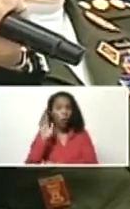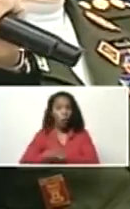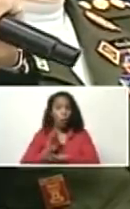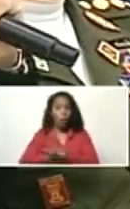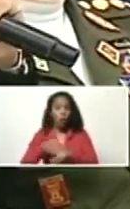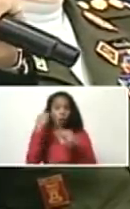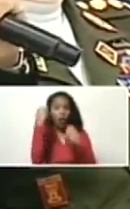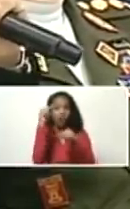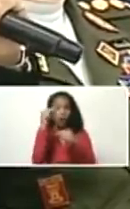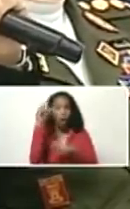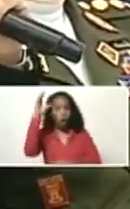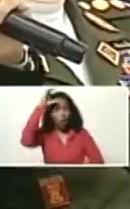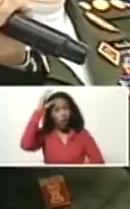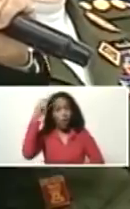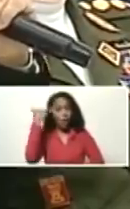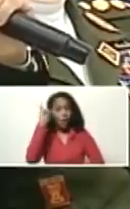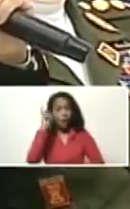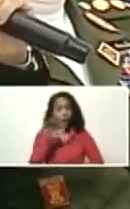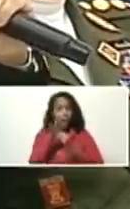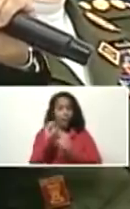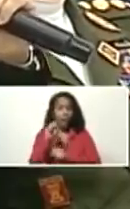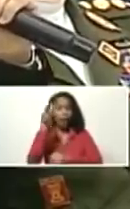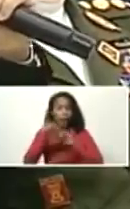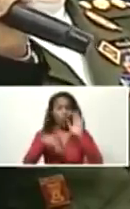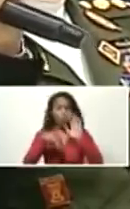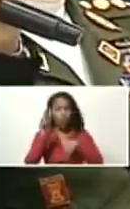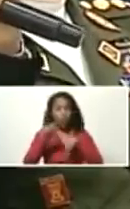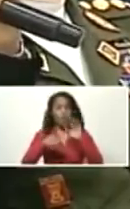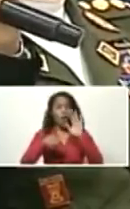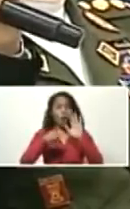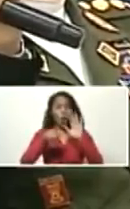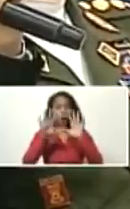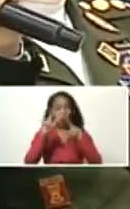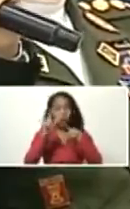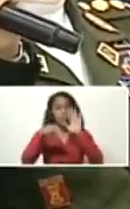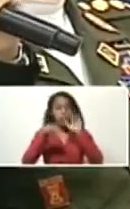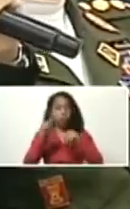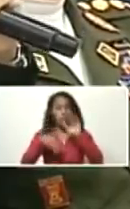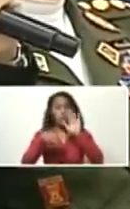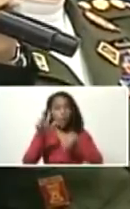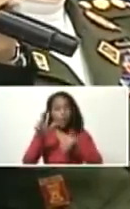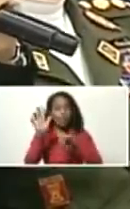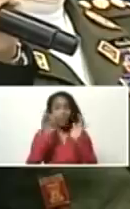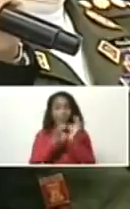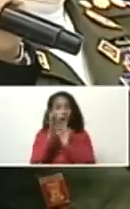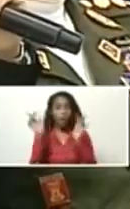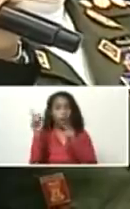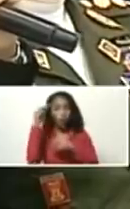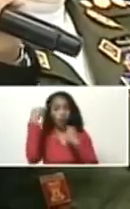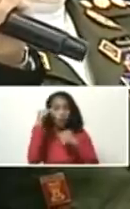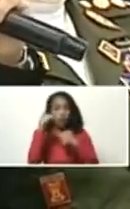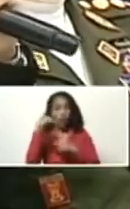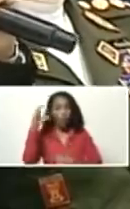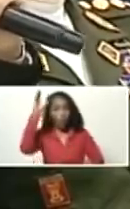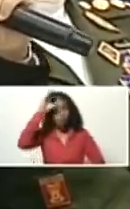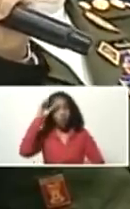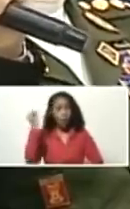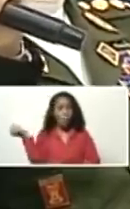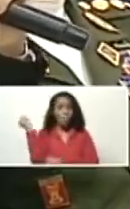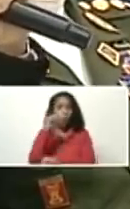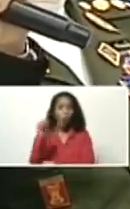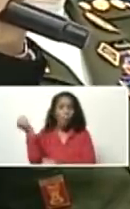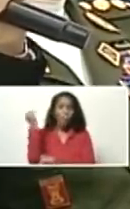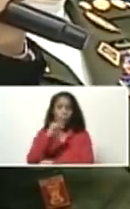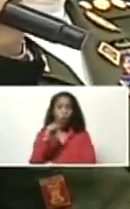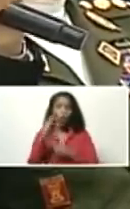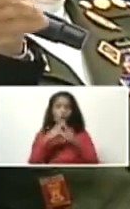niveles de conciencia que alcanzó el 12, 11, 12 y 13 de abril. Con esos niveles de conciencia fueron derrotados una y otra vez